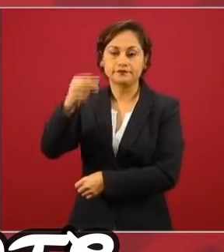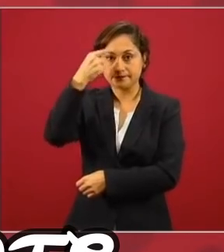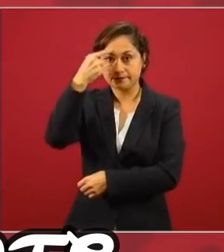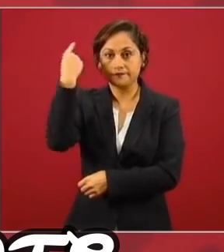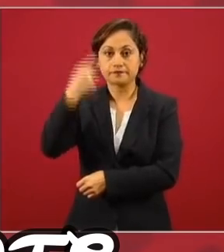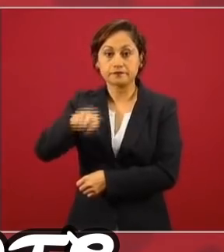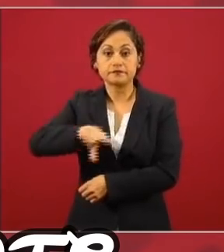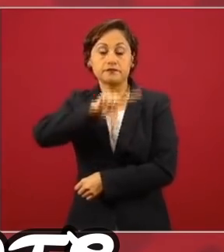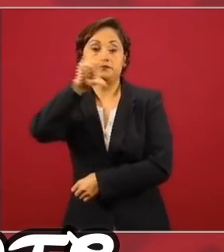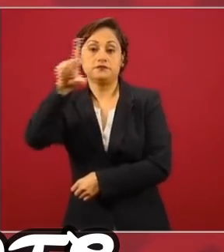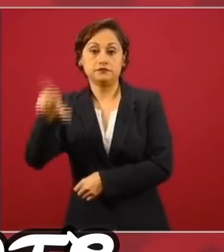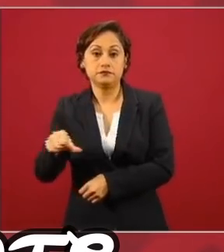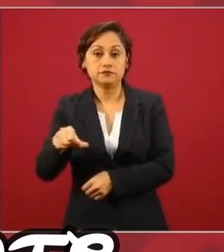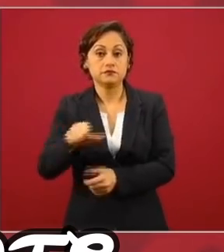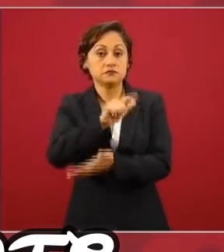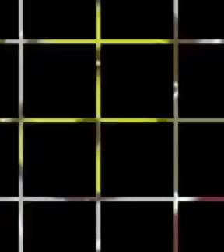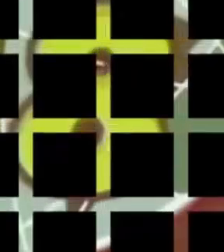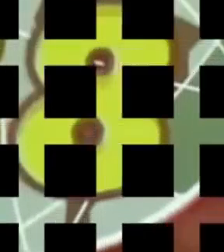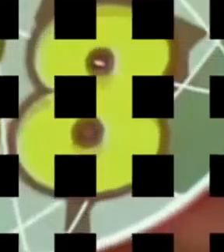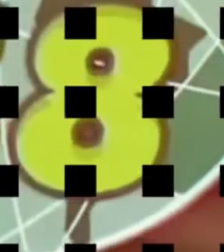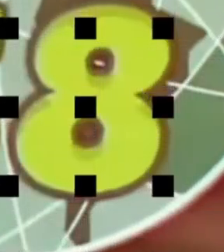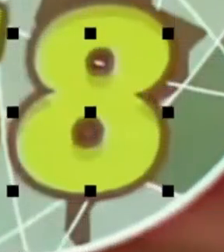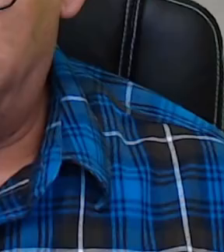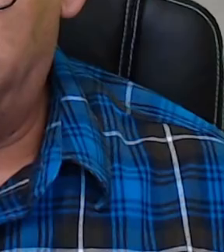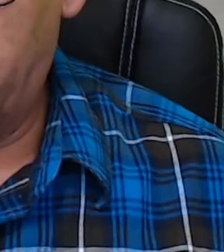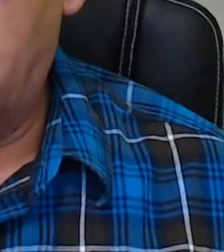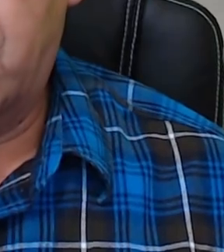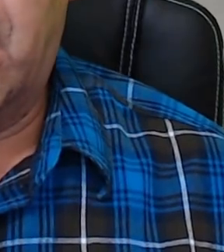a todas las reformas que se han impulsado.